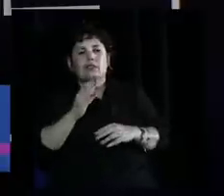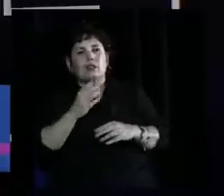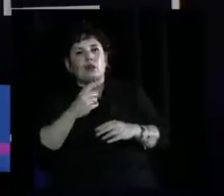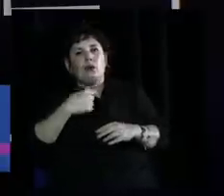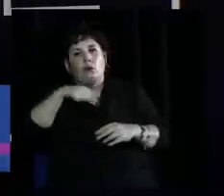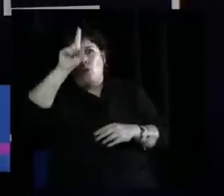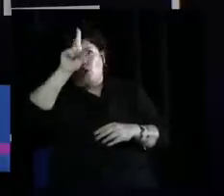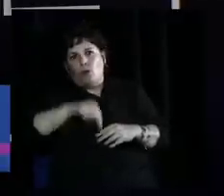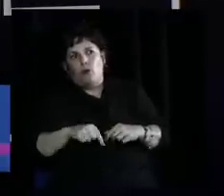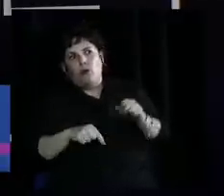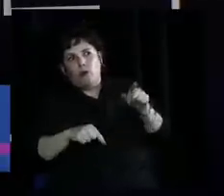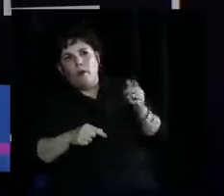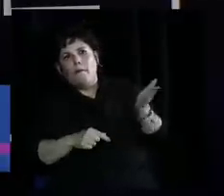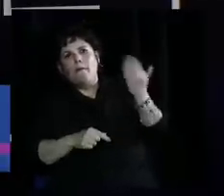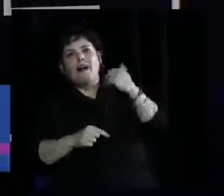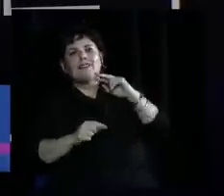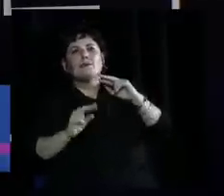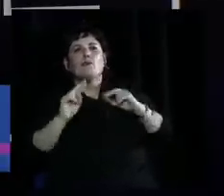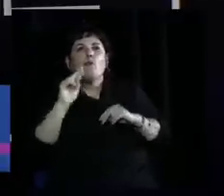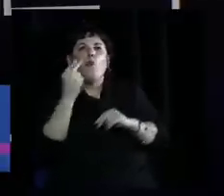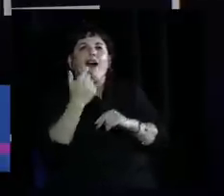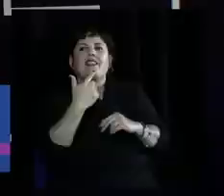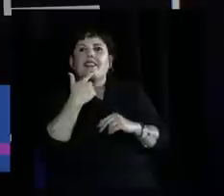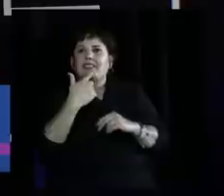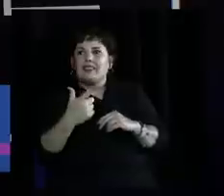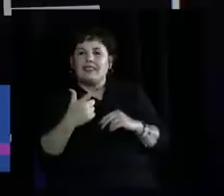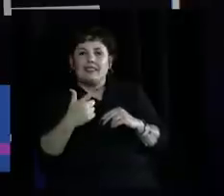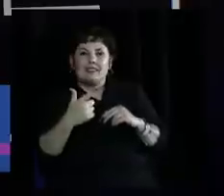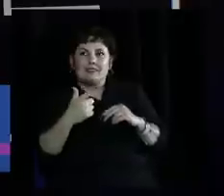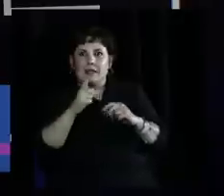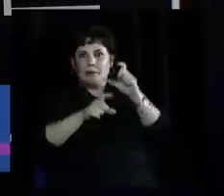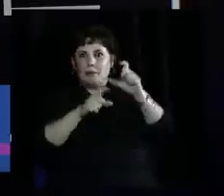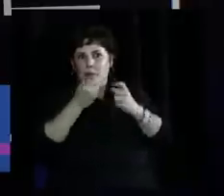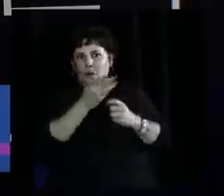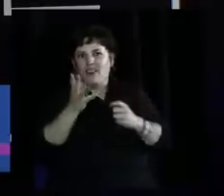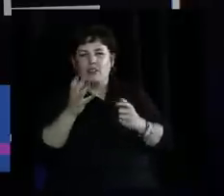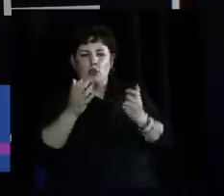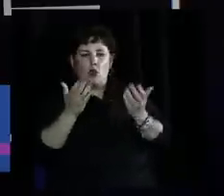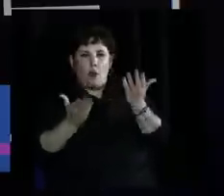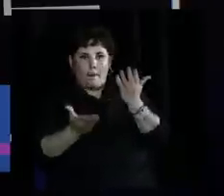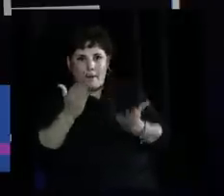donde se están produciendo más muertes de acuerdo a nuestra población.